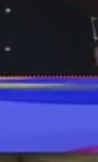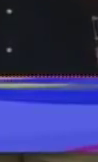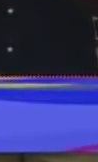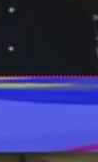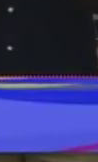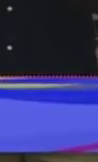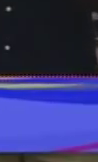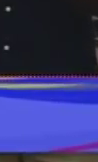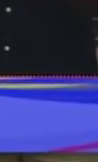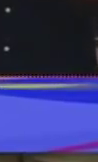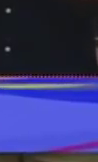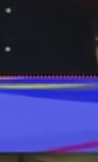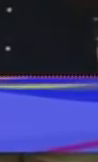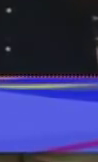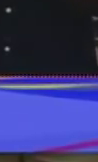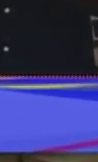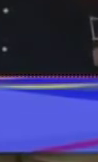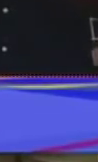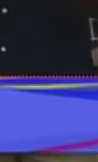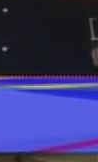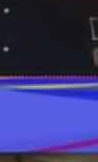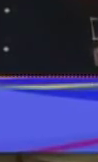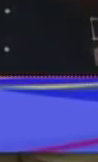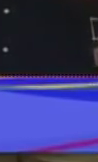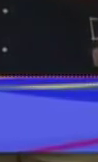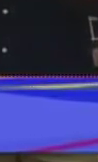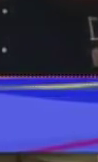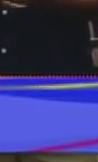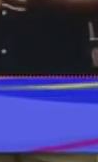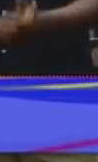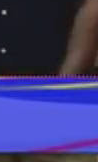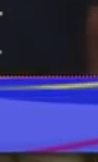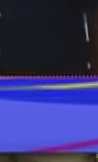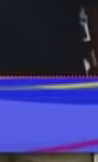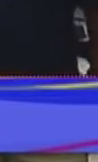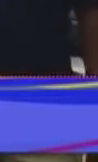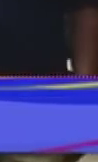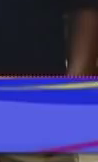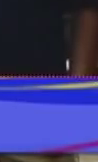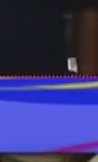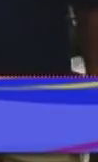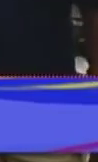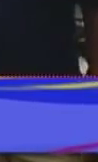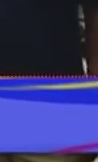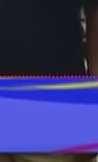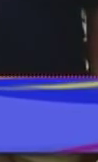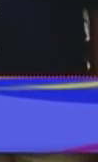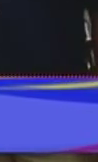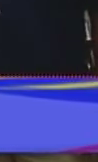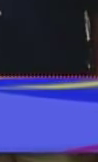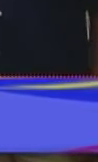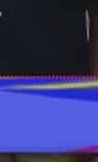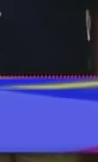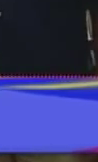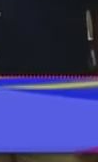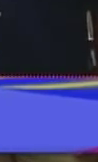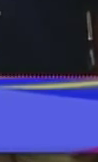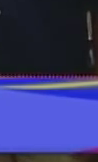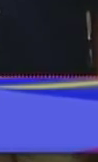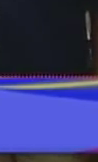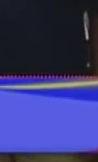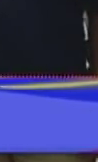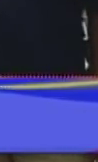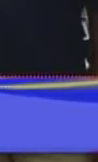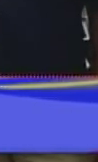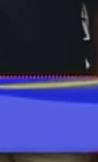Pescalva, hoy con el lanzamiento de este Plan Nacional de Pesca, como lo ha orientado el presidente Nicolás Maduro.